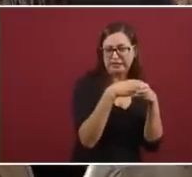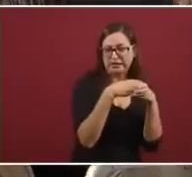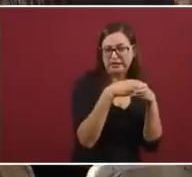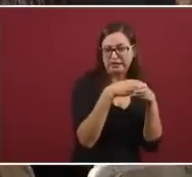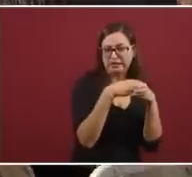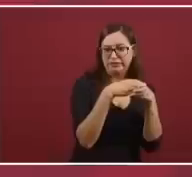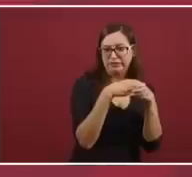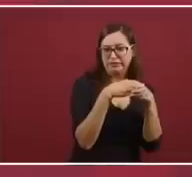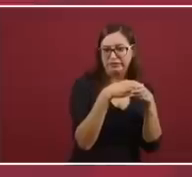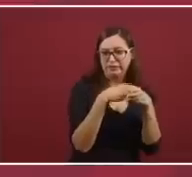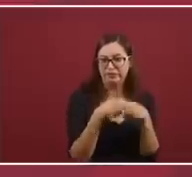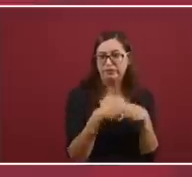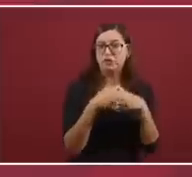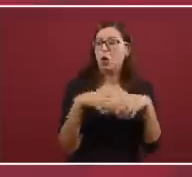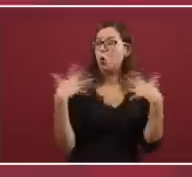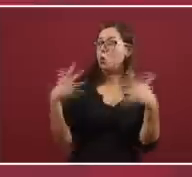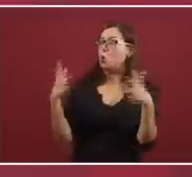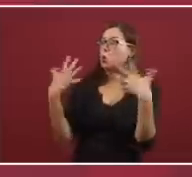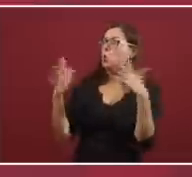conservadora,